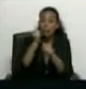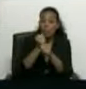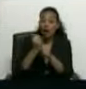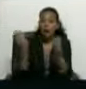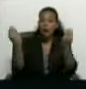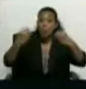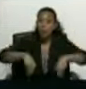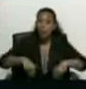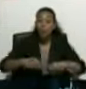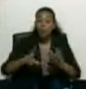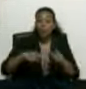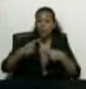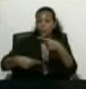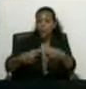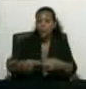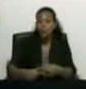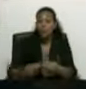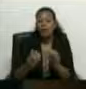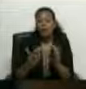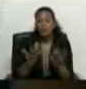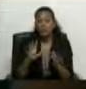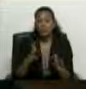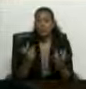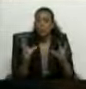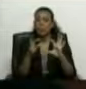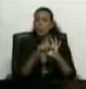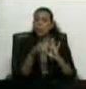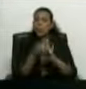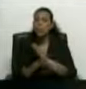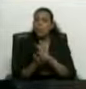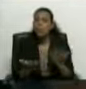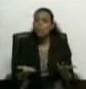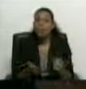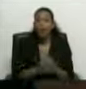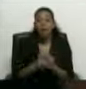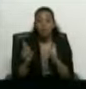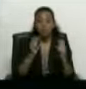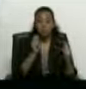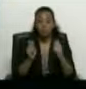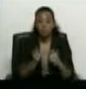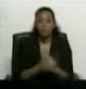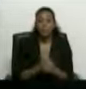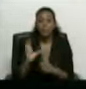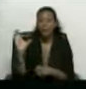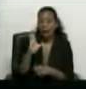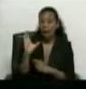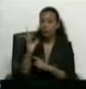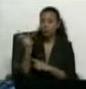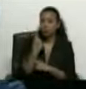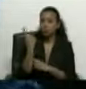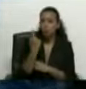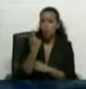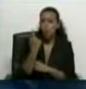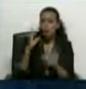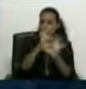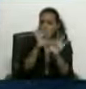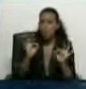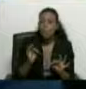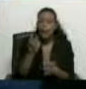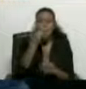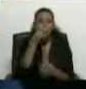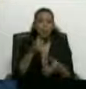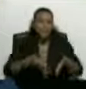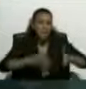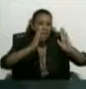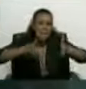negocios y de generación de procesos relacionados con el turismo. Caracas no solo se caracteriza por la belleza de